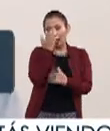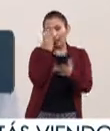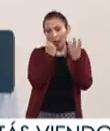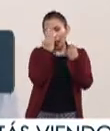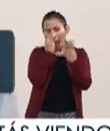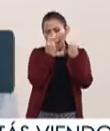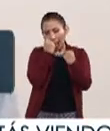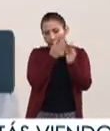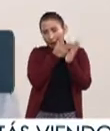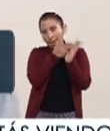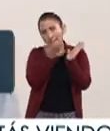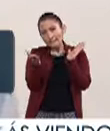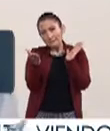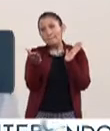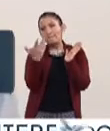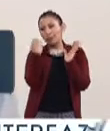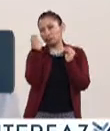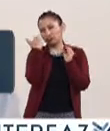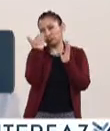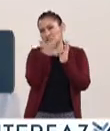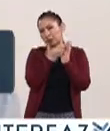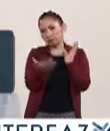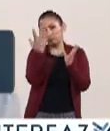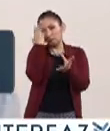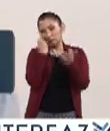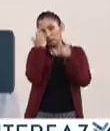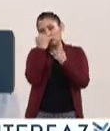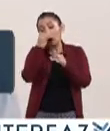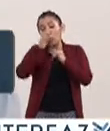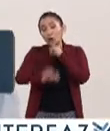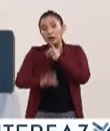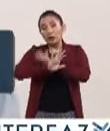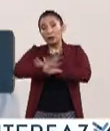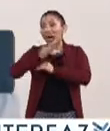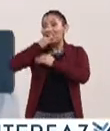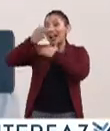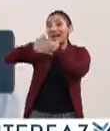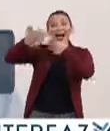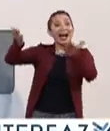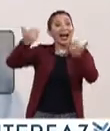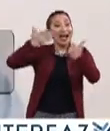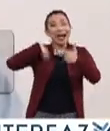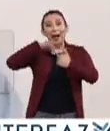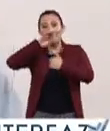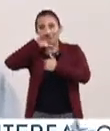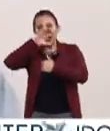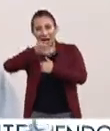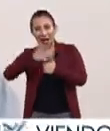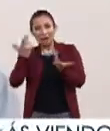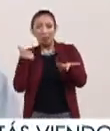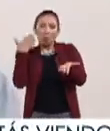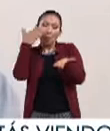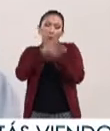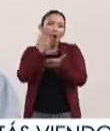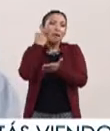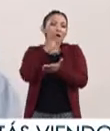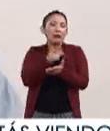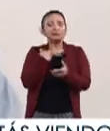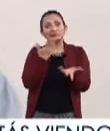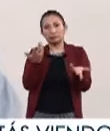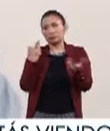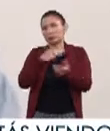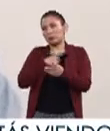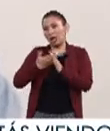el cual lo llevé durante mucho tiempo, y al final salió la convocatoria de la beca, en la cual apliqué. Tenía